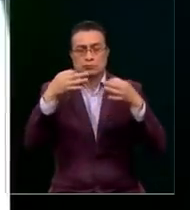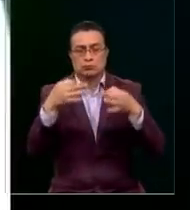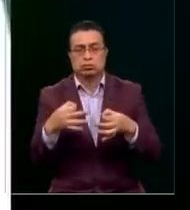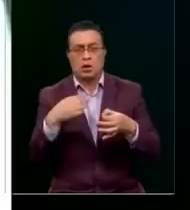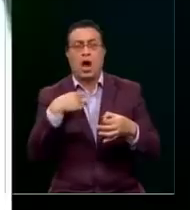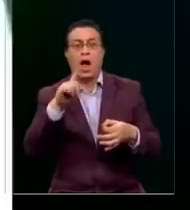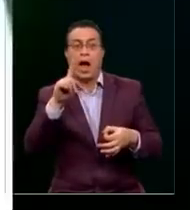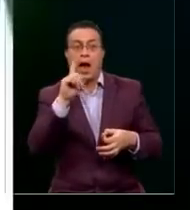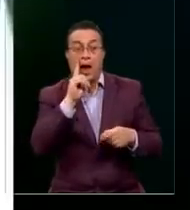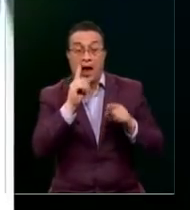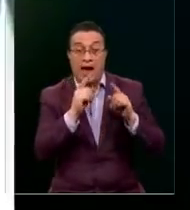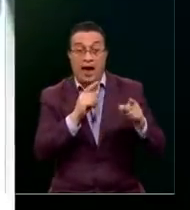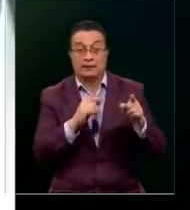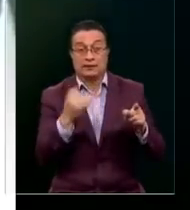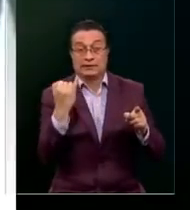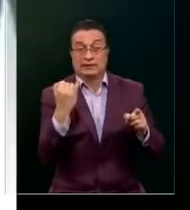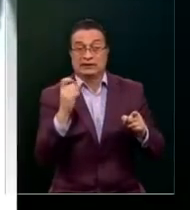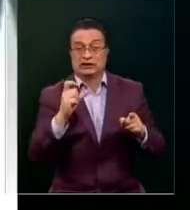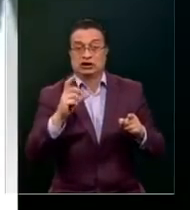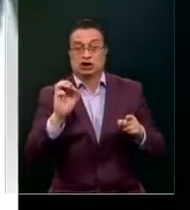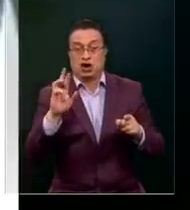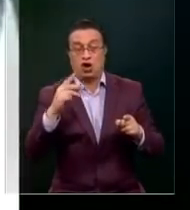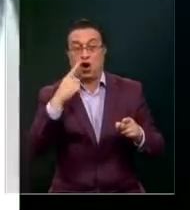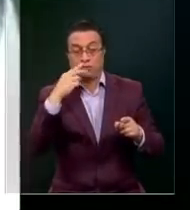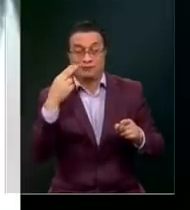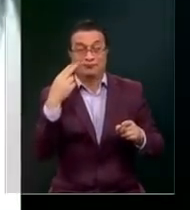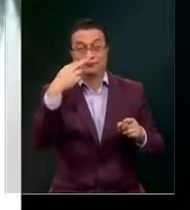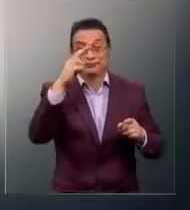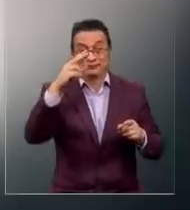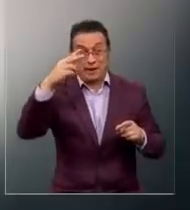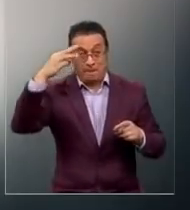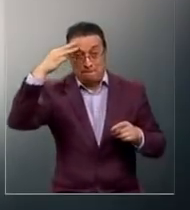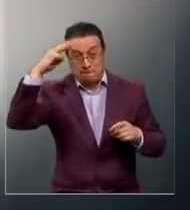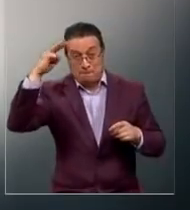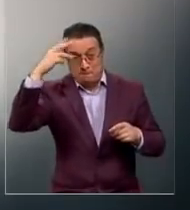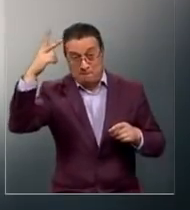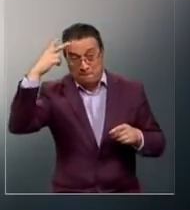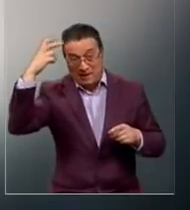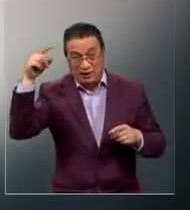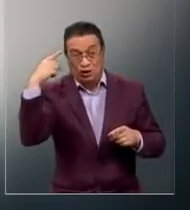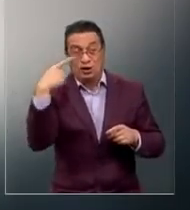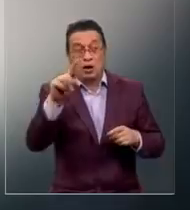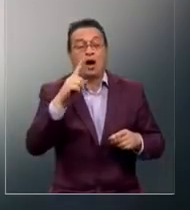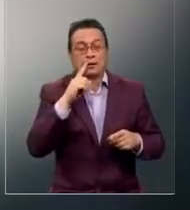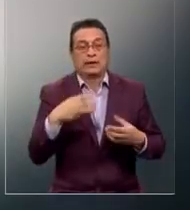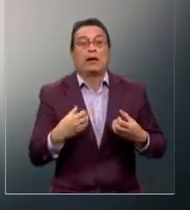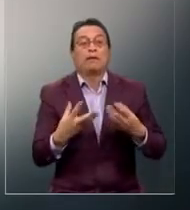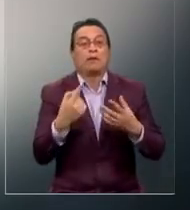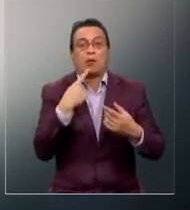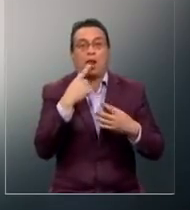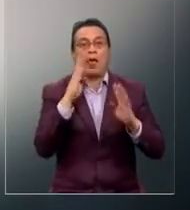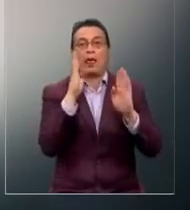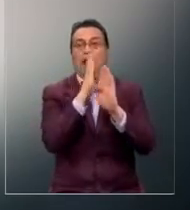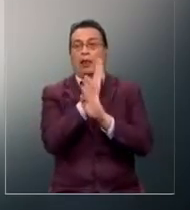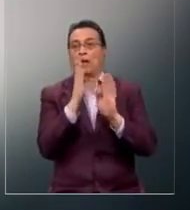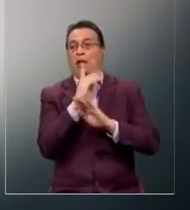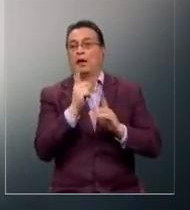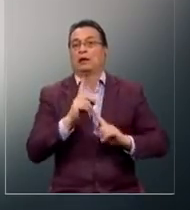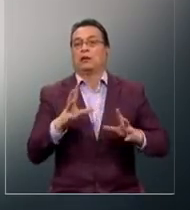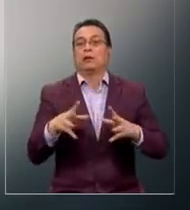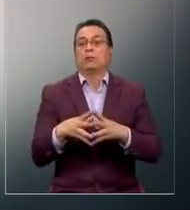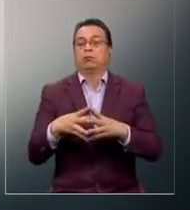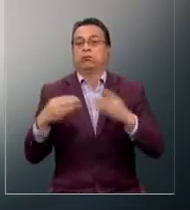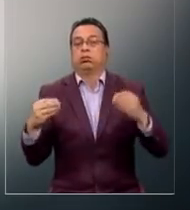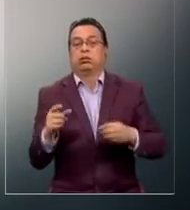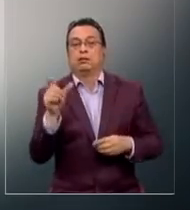que existió por parte de Igor González, este ciudadano mexicano, es un intento de ocultar, generar una desviación respecto a lo que podría ser la